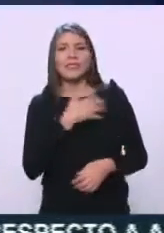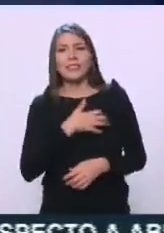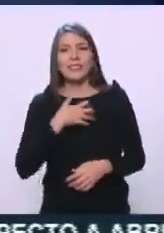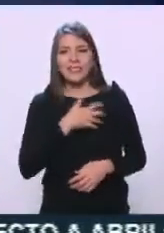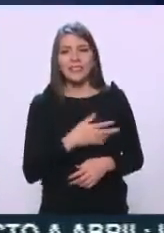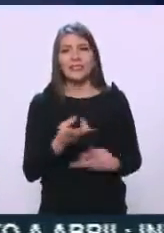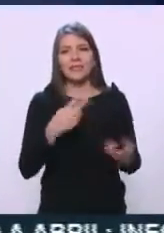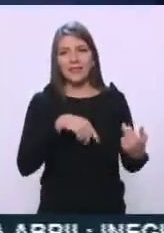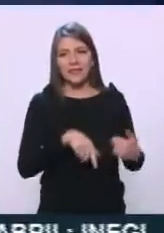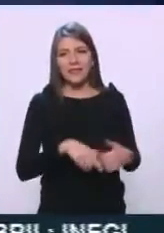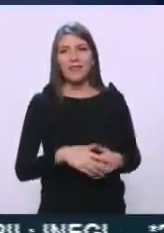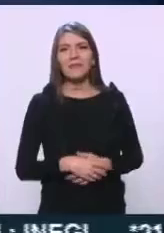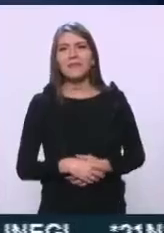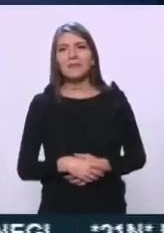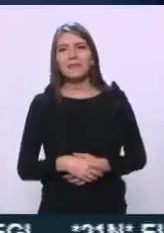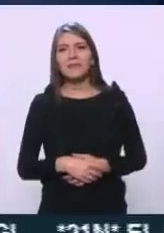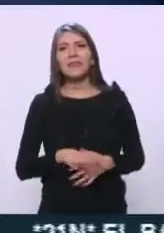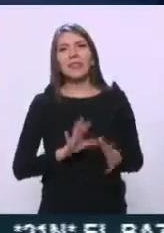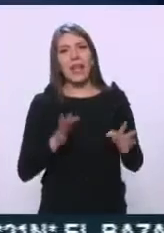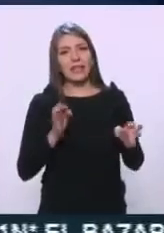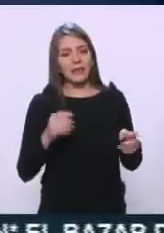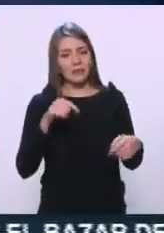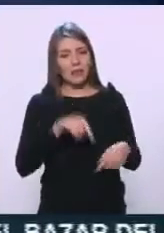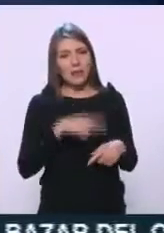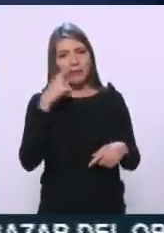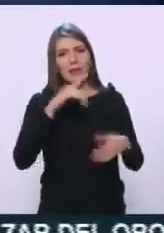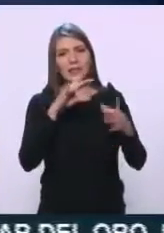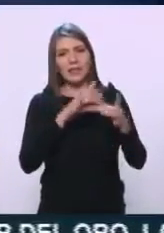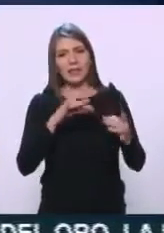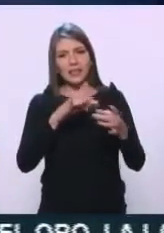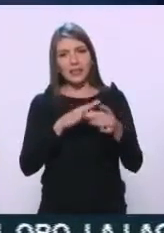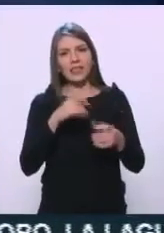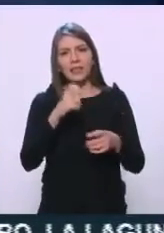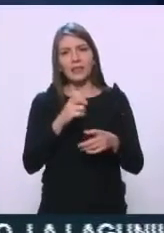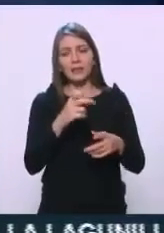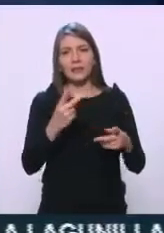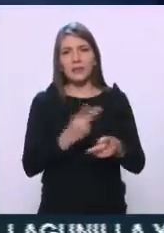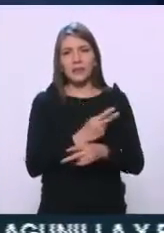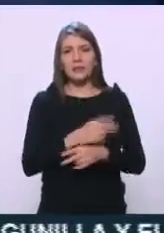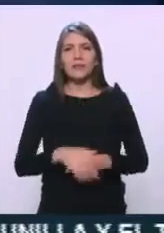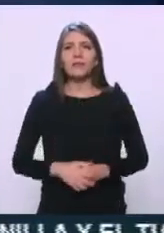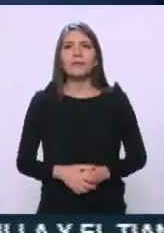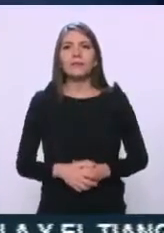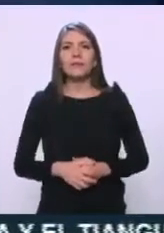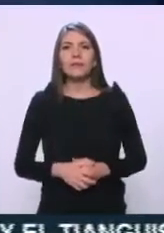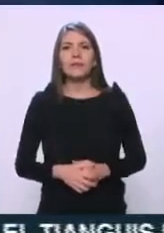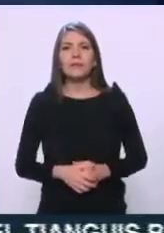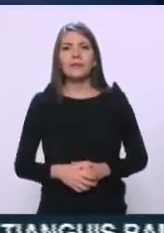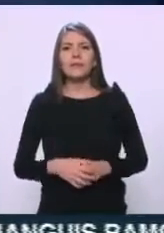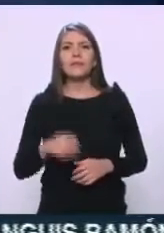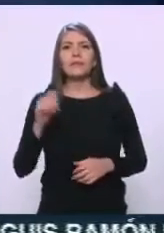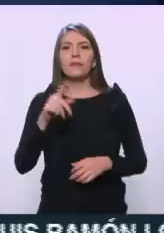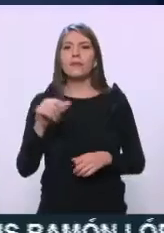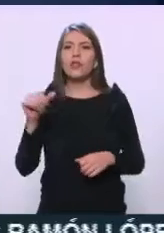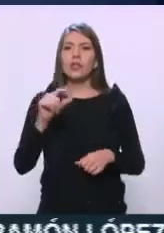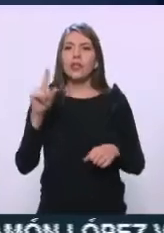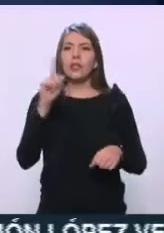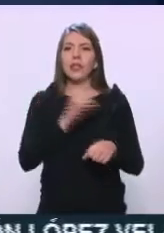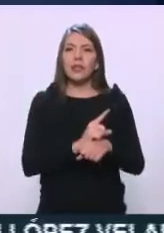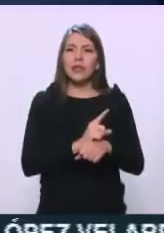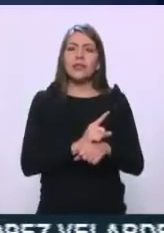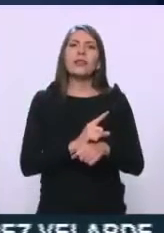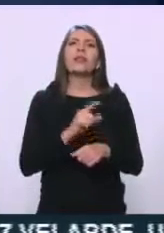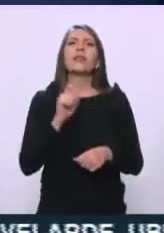querido Juan. Y bueno, pues aquí estamos para analizar estos hechos. El material que nos has presentado el día de hoy, la última parte de la